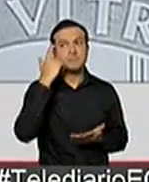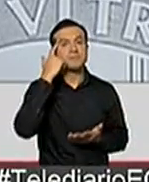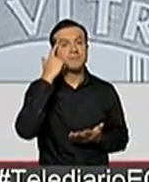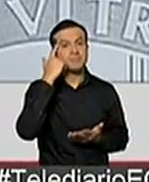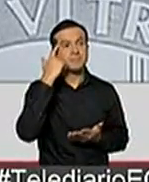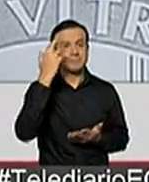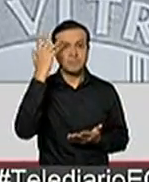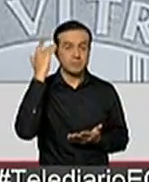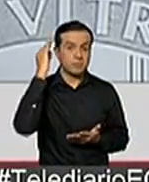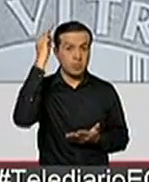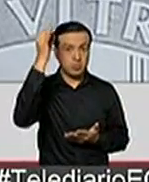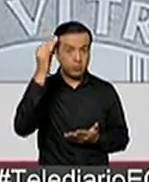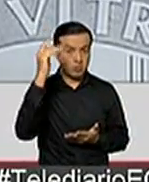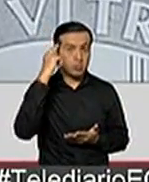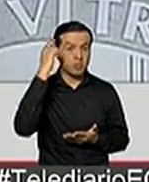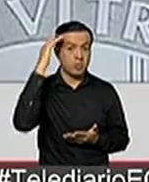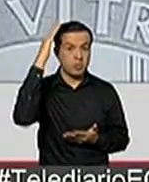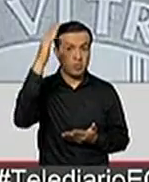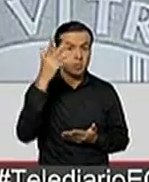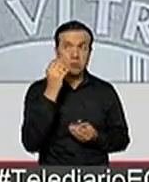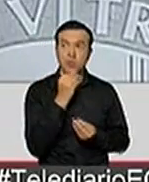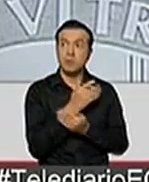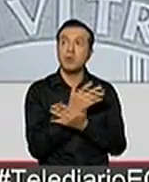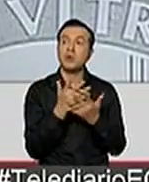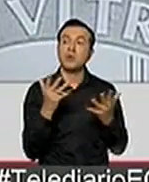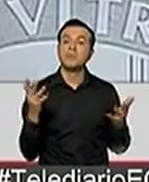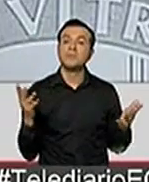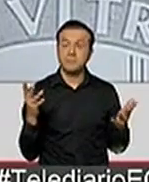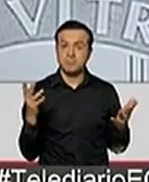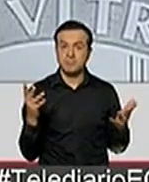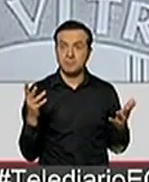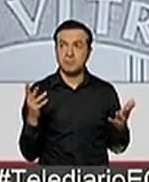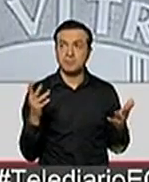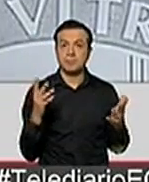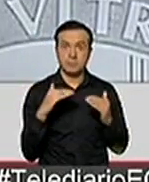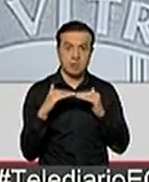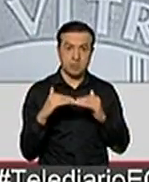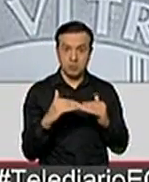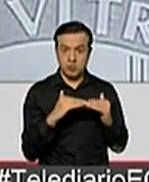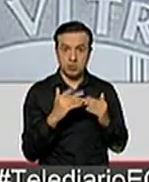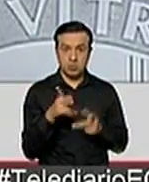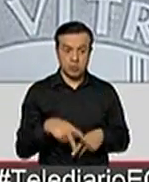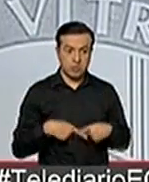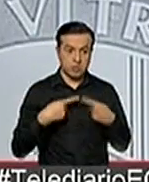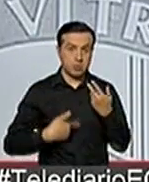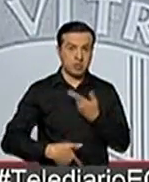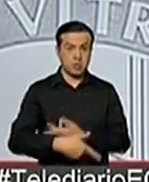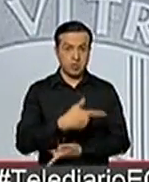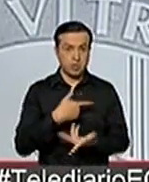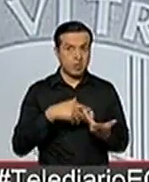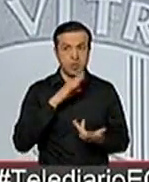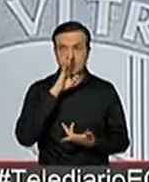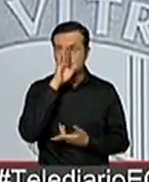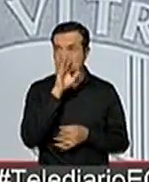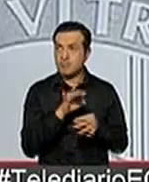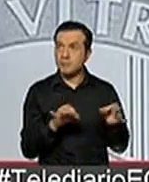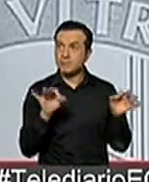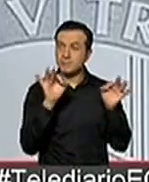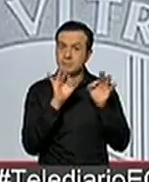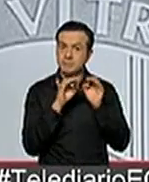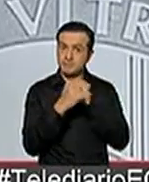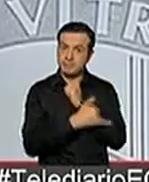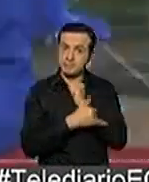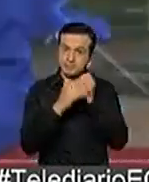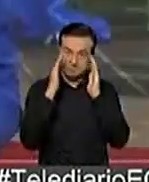en las generaciones futuras proclamamos que la enseña de la democracia y la convivencia ondeará siempre en nuestra